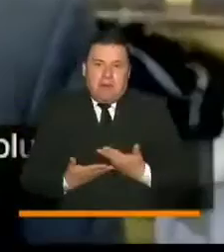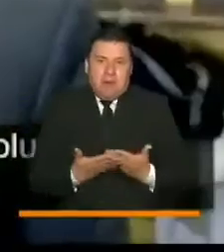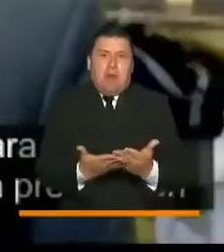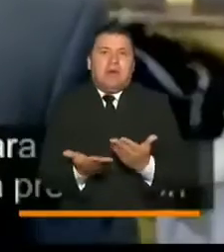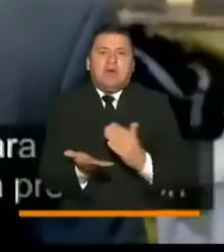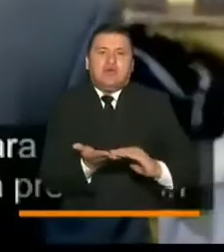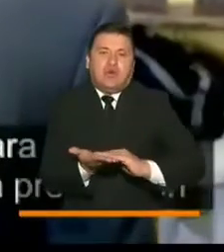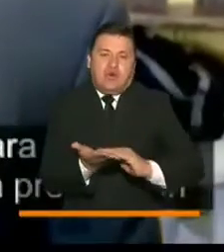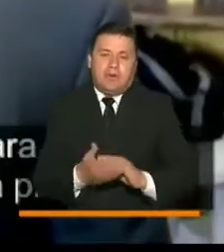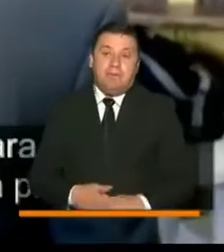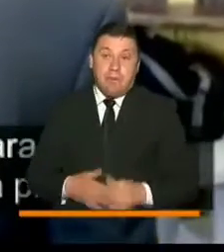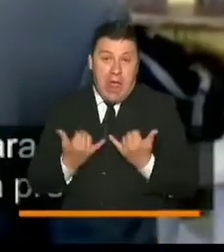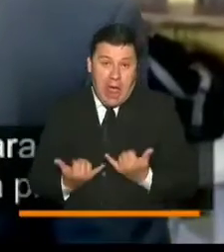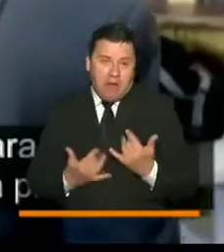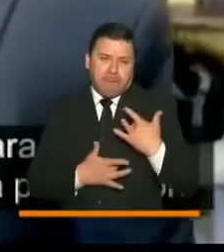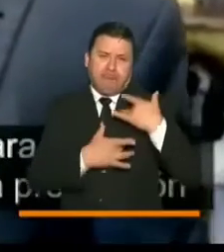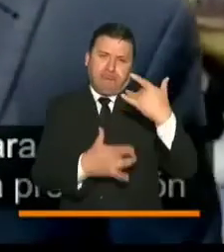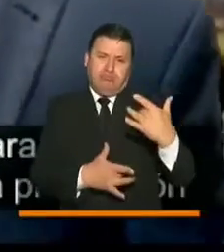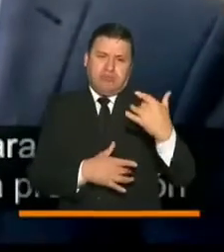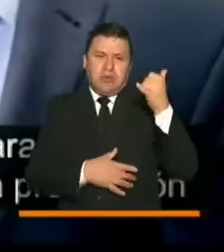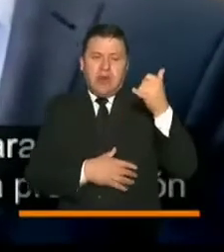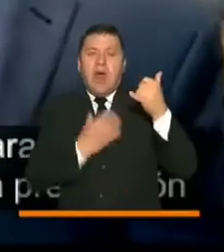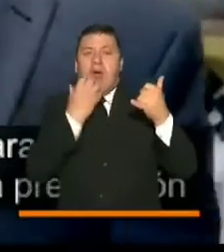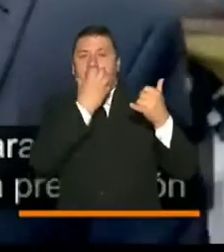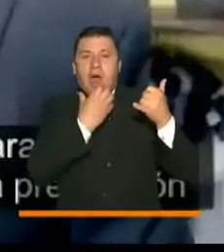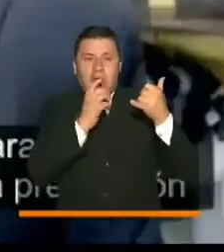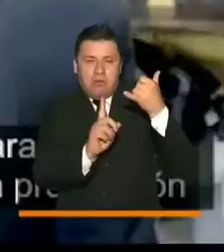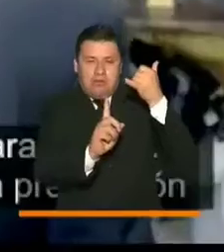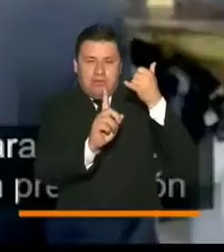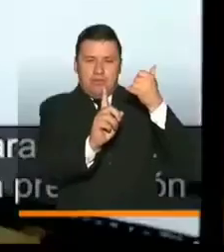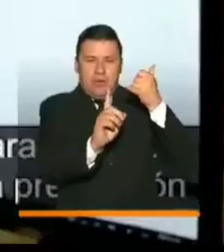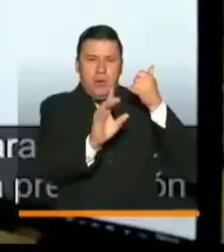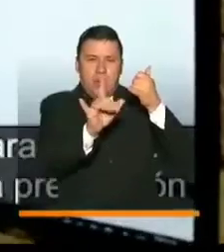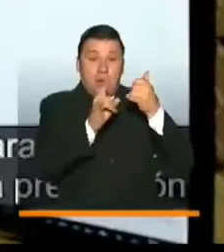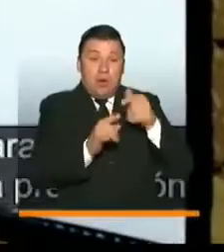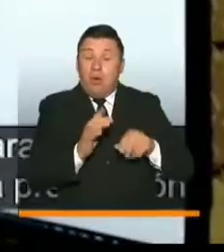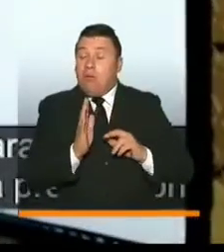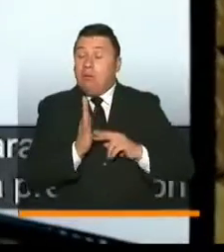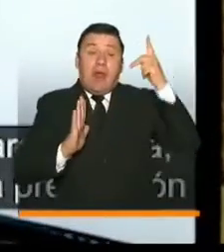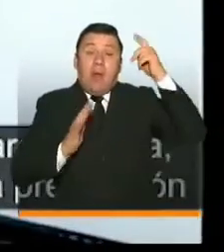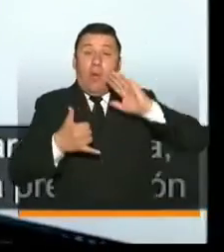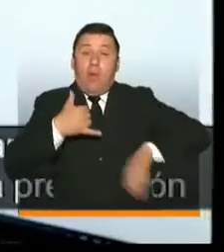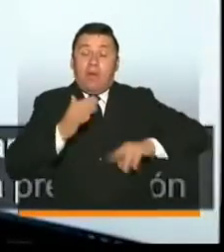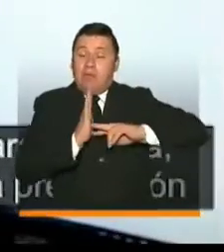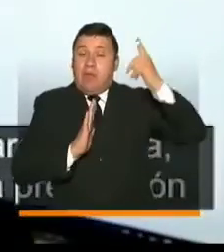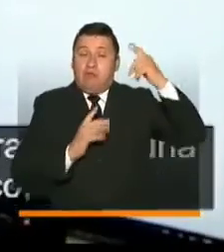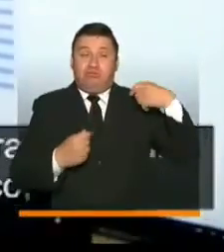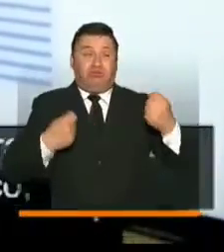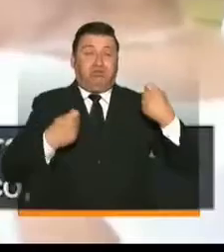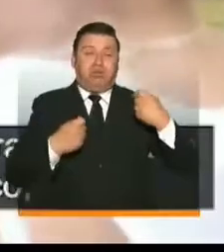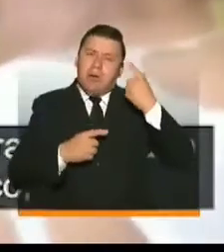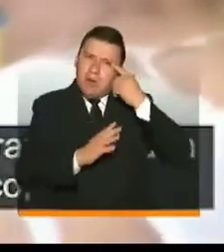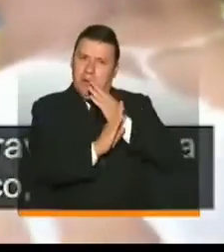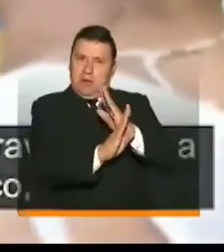solución. Hoy estamos haciendo una donación de una cámara térmica. Esta es una de nuestras últimas tecnologías para la prevención de